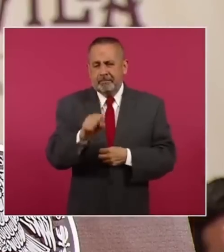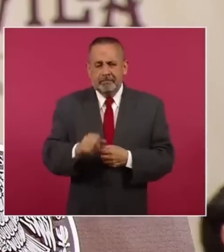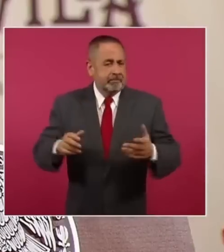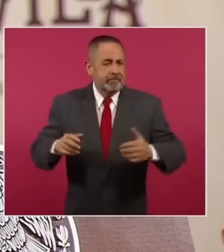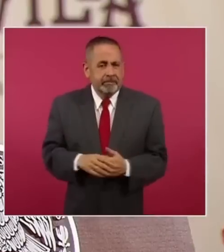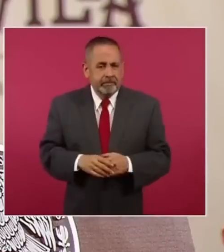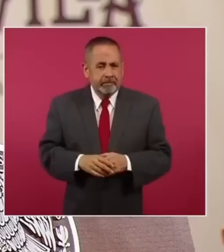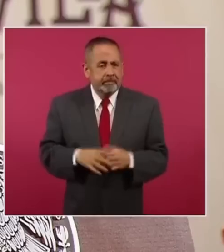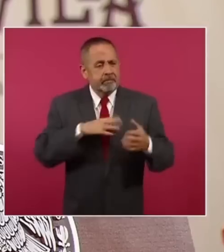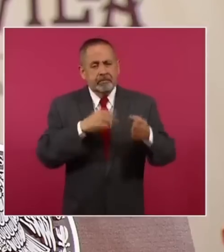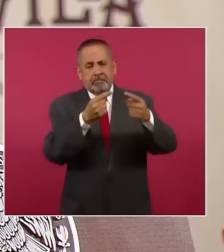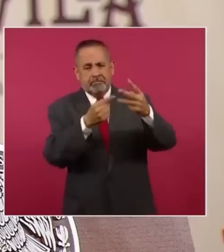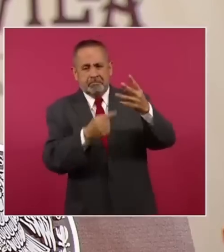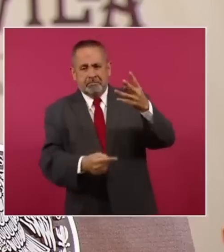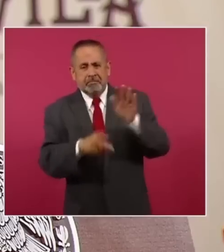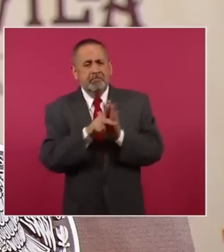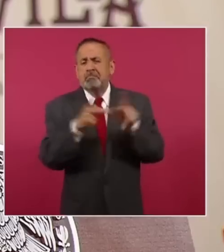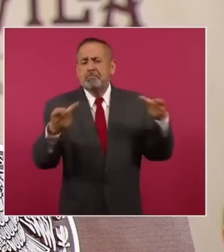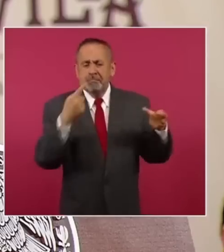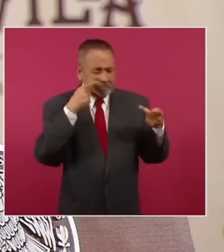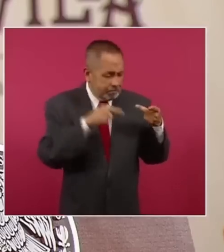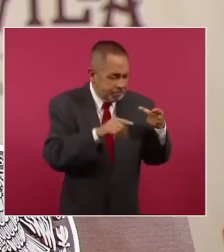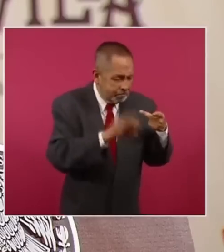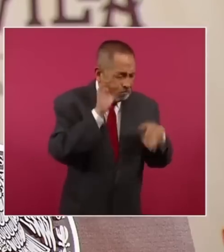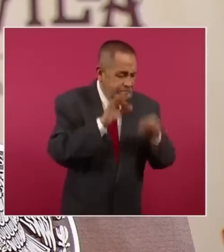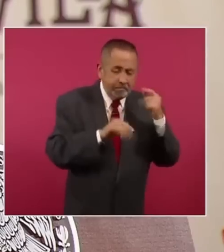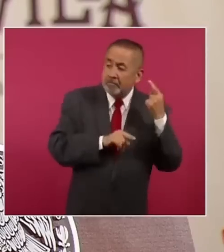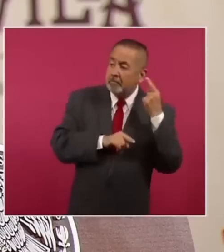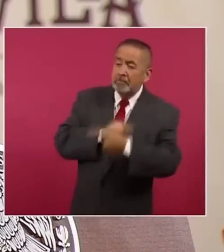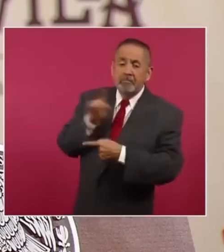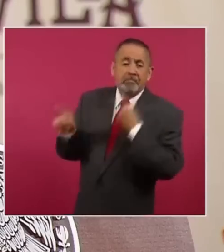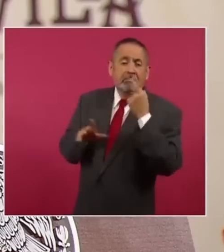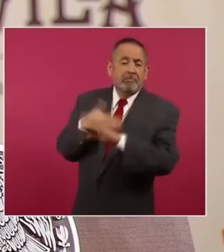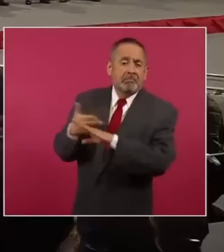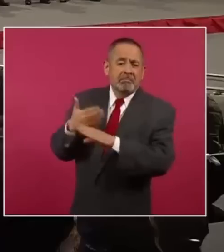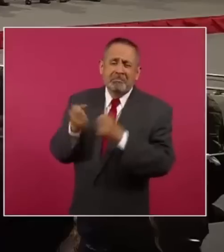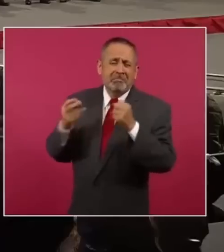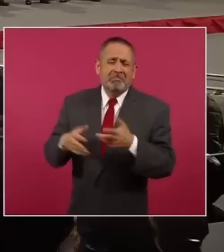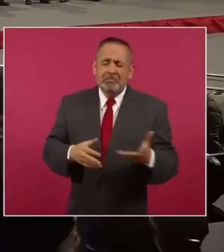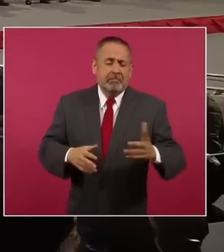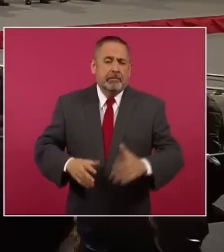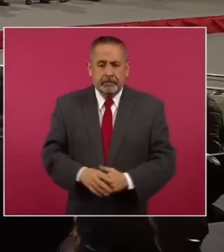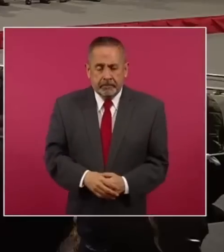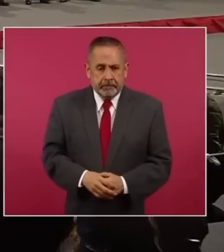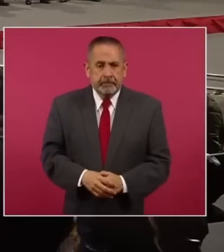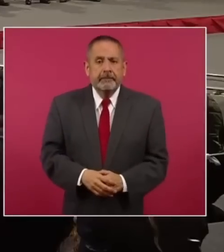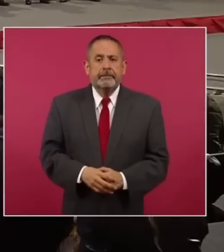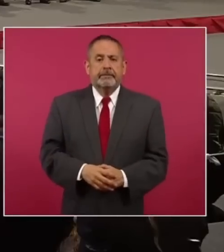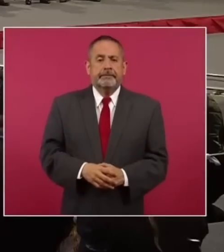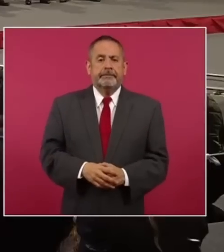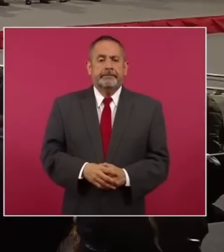muchos más, solo hace falta abrir un periódico para ver todas las descalificaciones y las mentiras que publican. Y por último, les